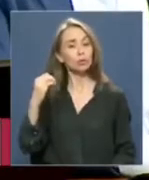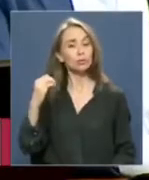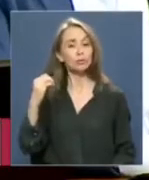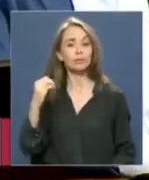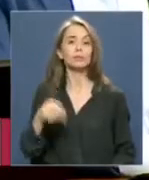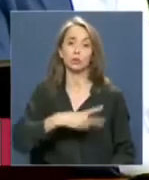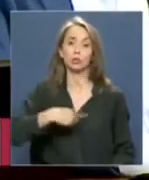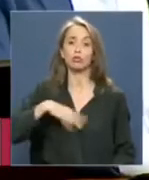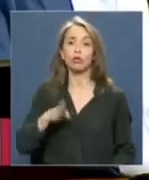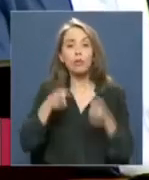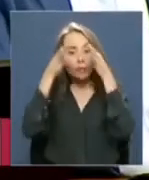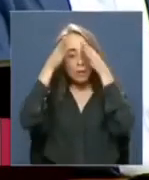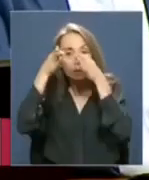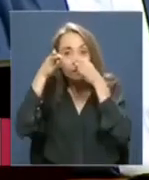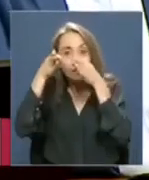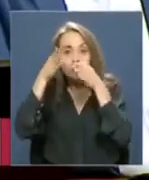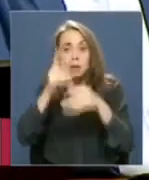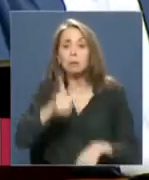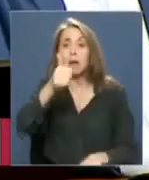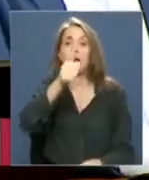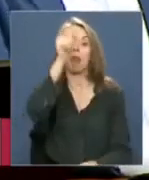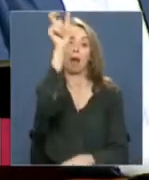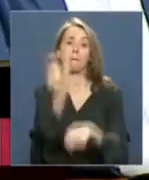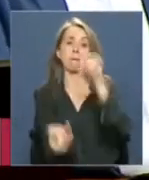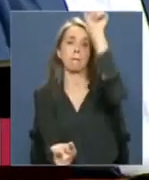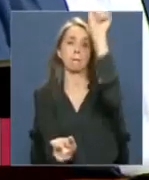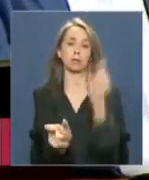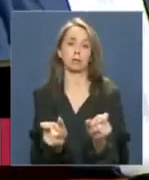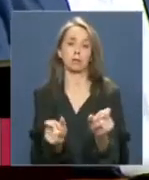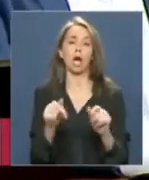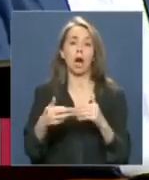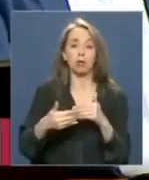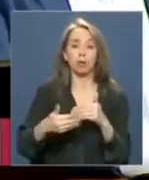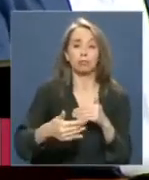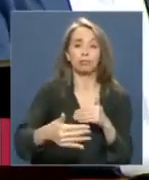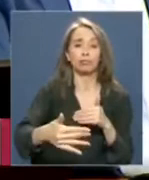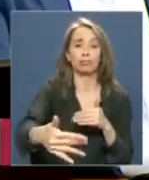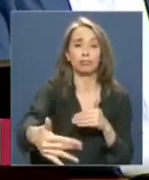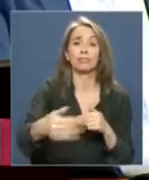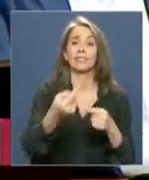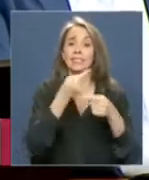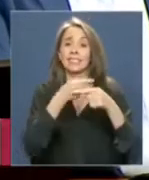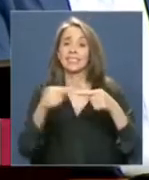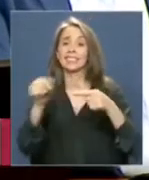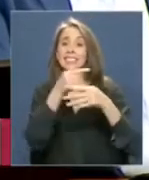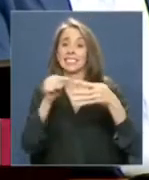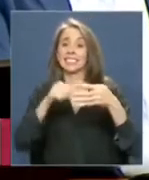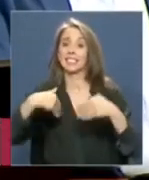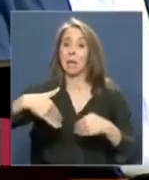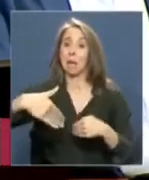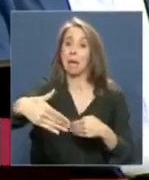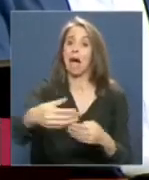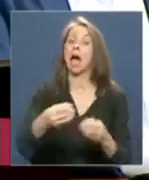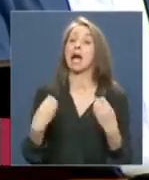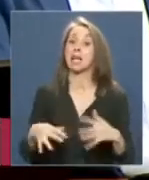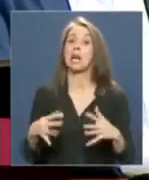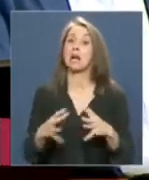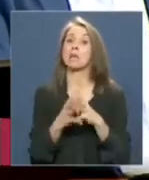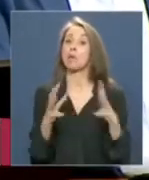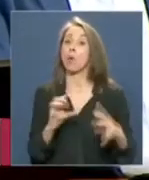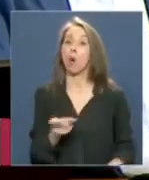tenemos que concentrarnos en las personas hoy día. Lo que se nos viene encima en un par de semanas más, yo creo que es demasiado